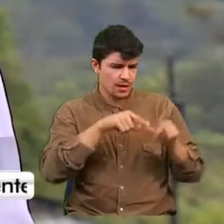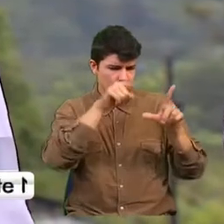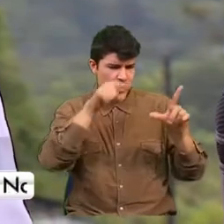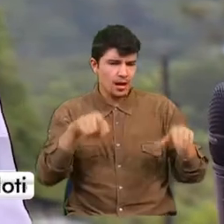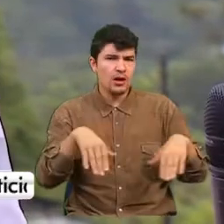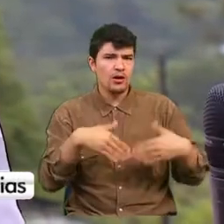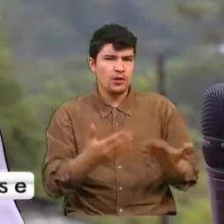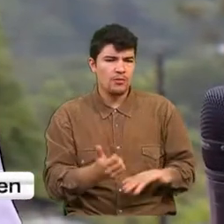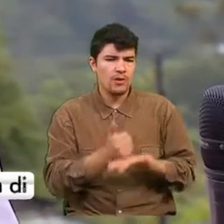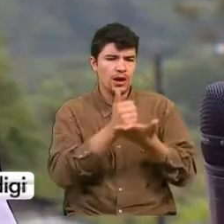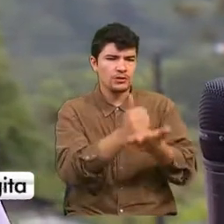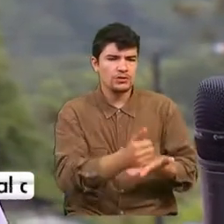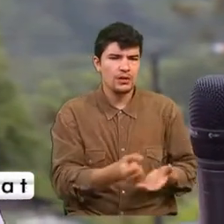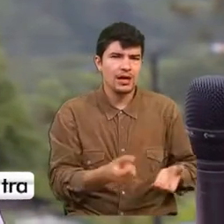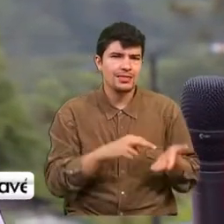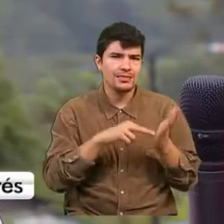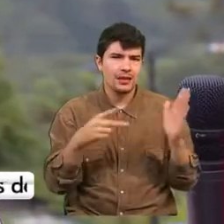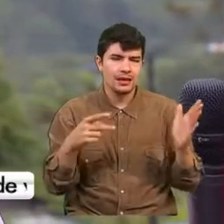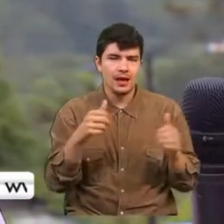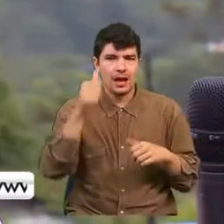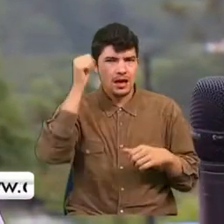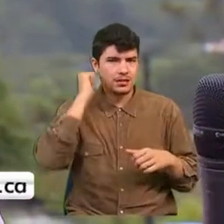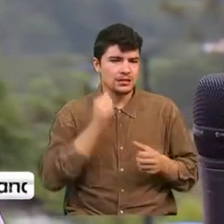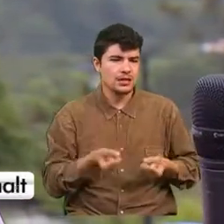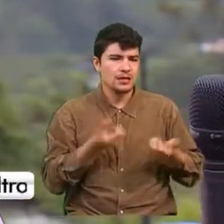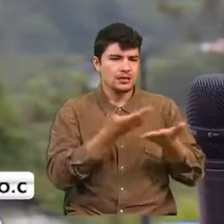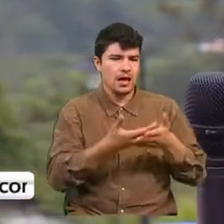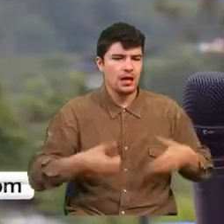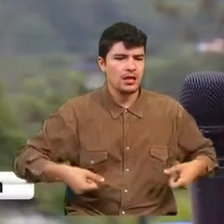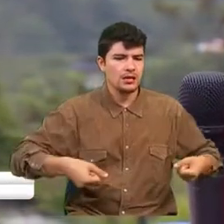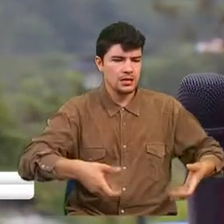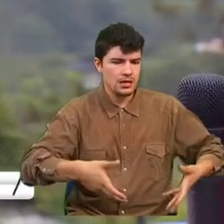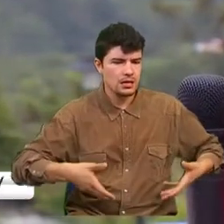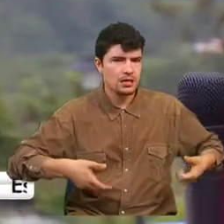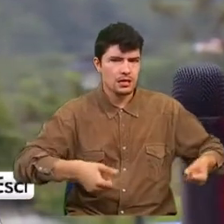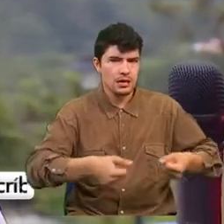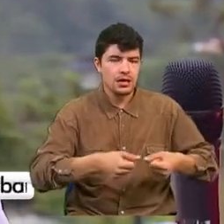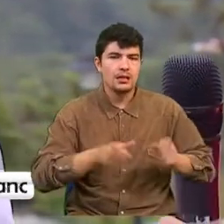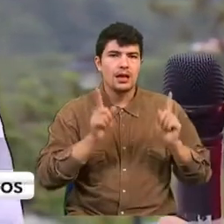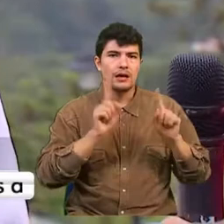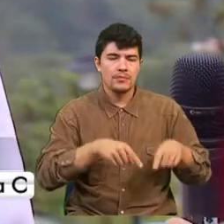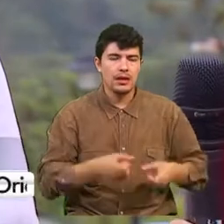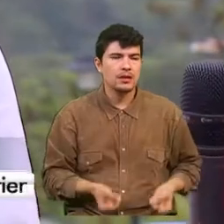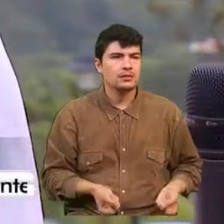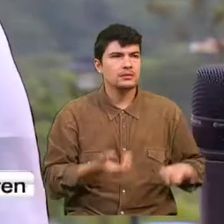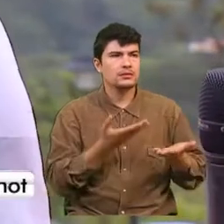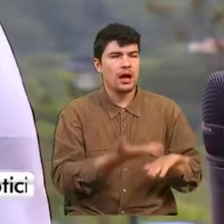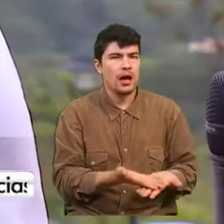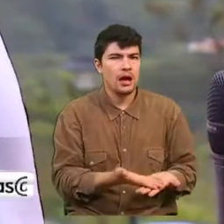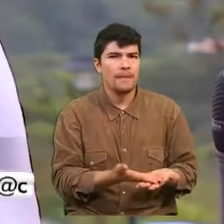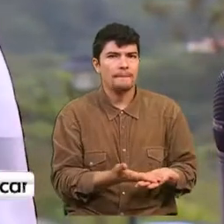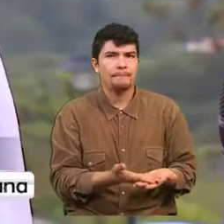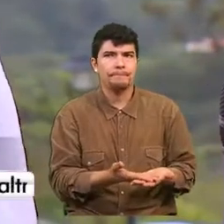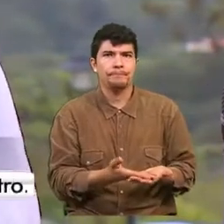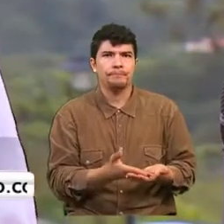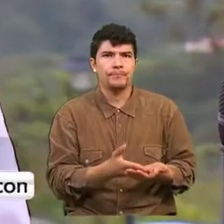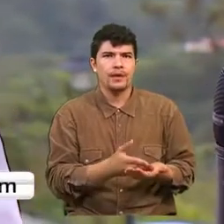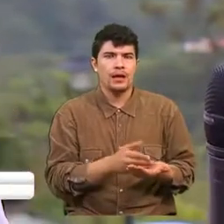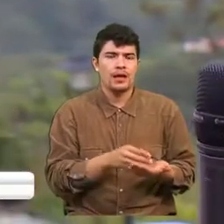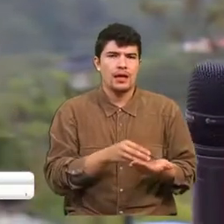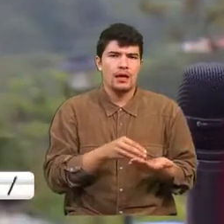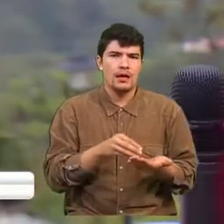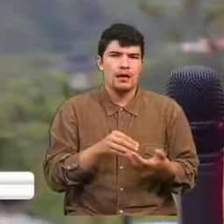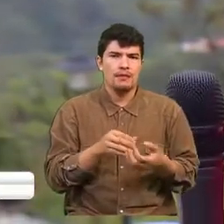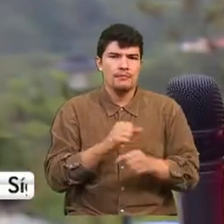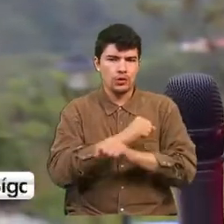ayudas técnicas. Ayer entregamos una silla de ruedas neurológica, entregamos una mecánica, otra